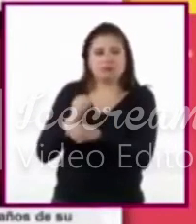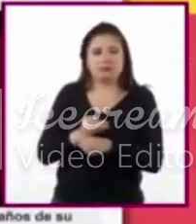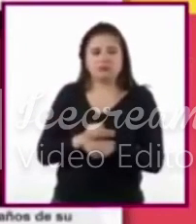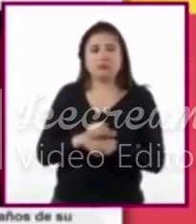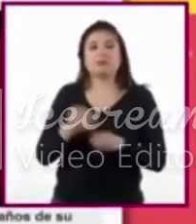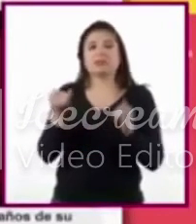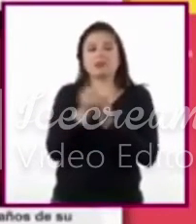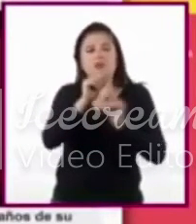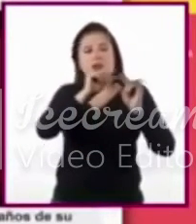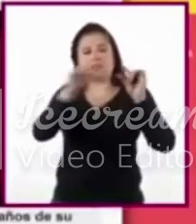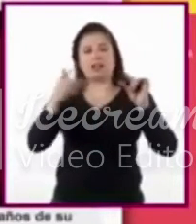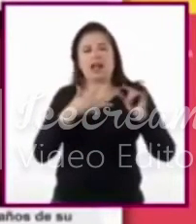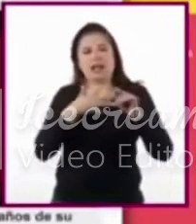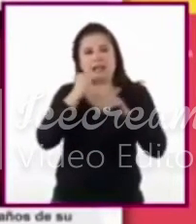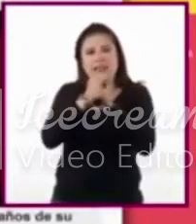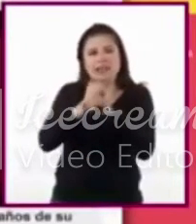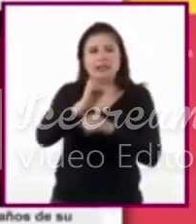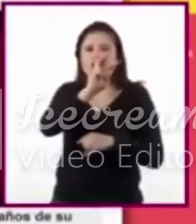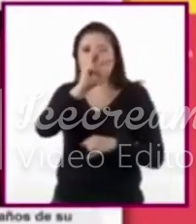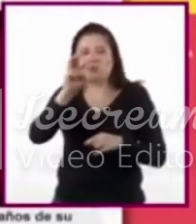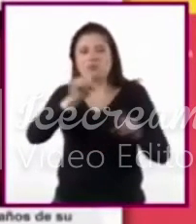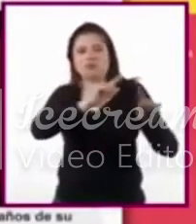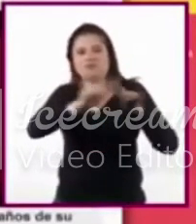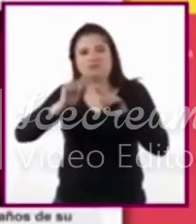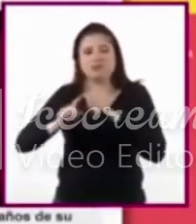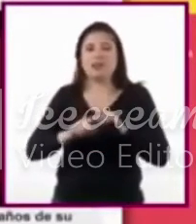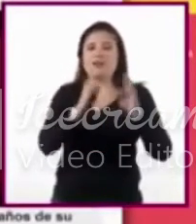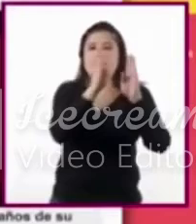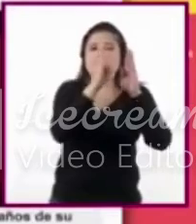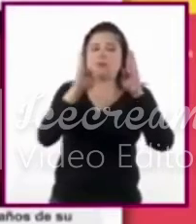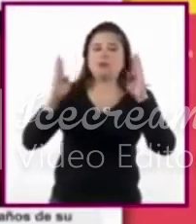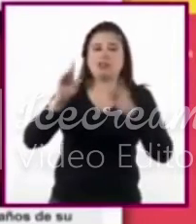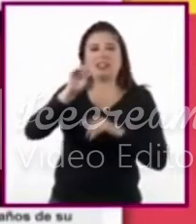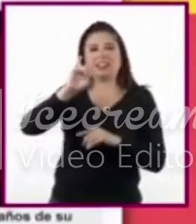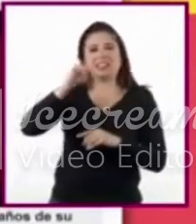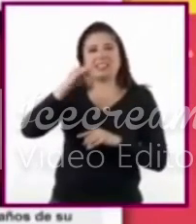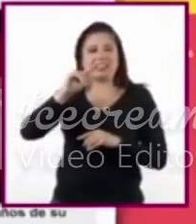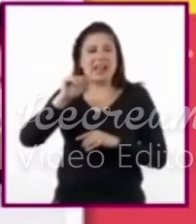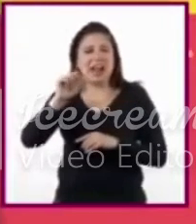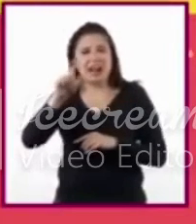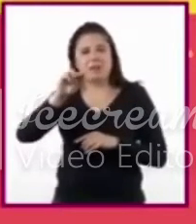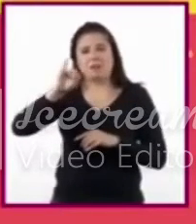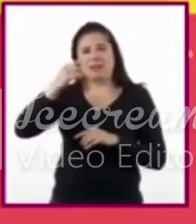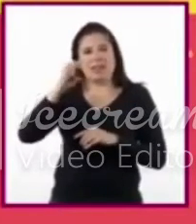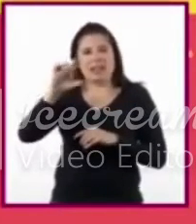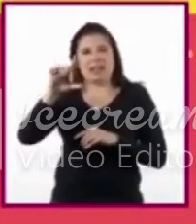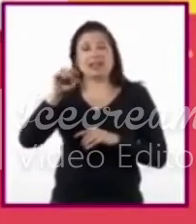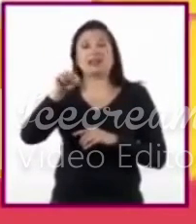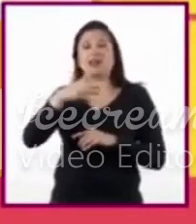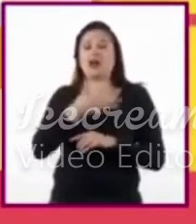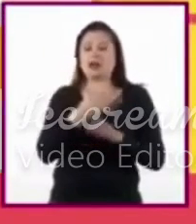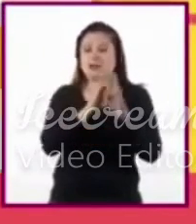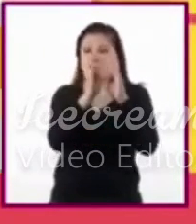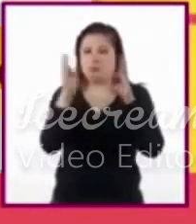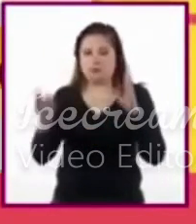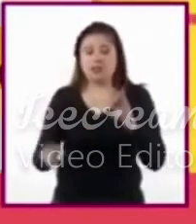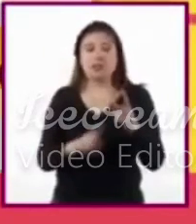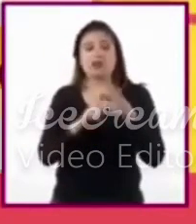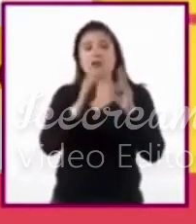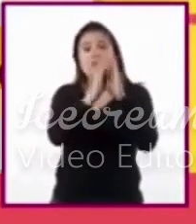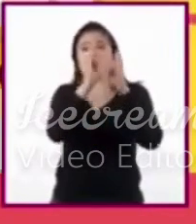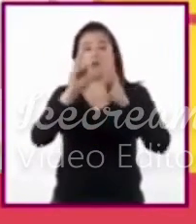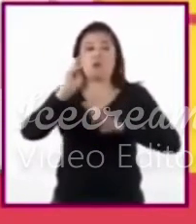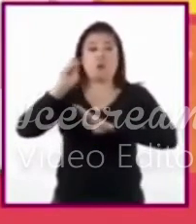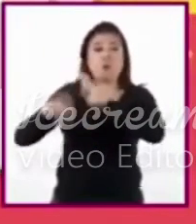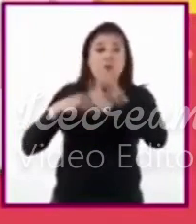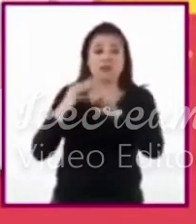la información deseada, como la Biblioteca Digital Miguel de Cervantes, la Biblioteca Digital